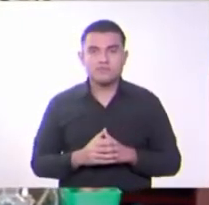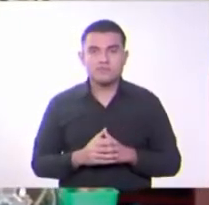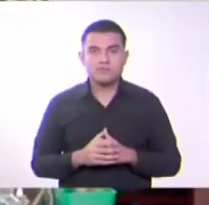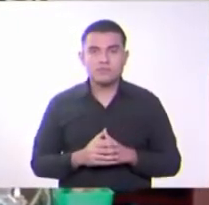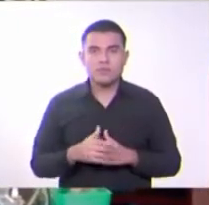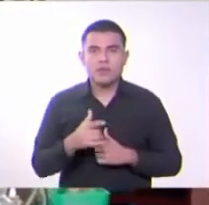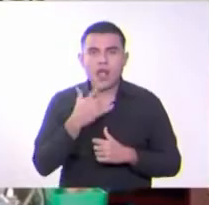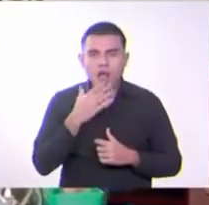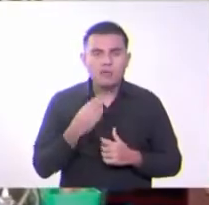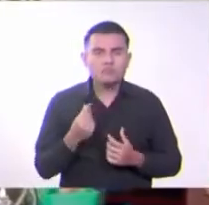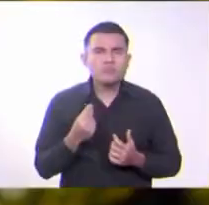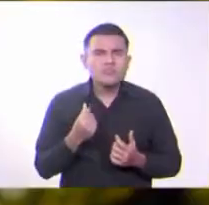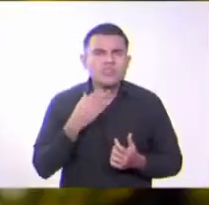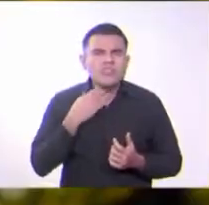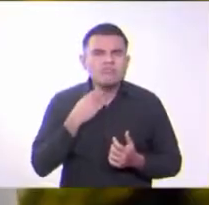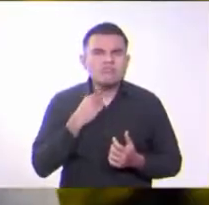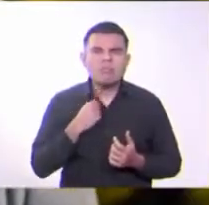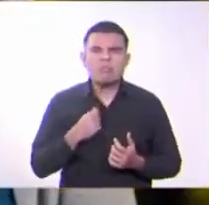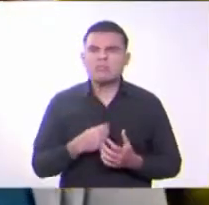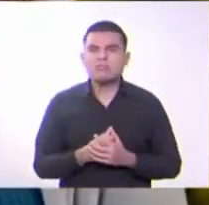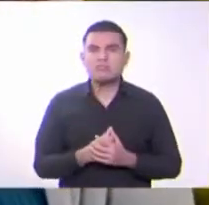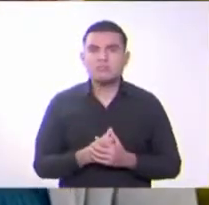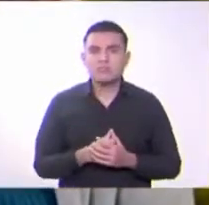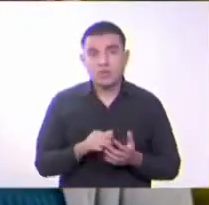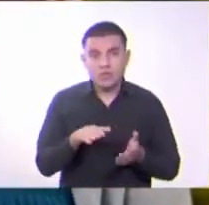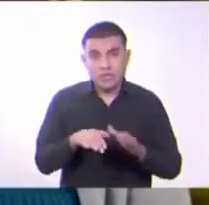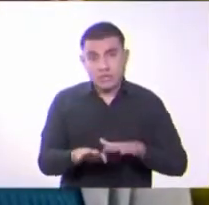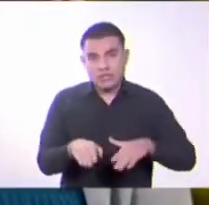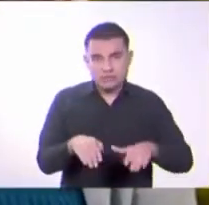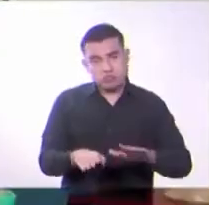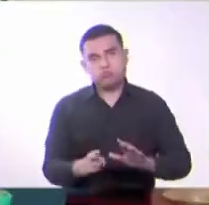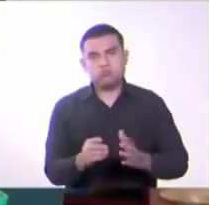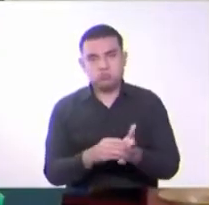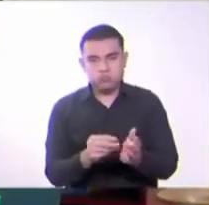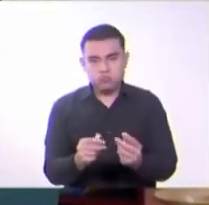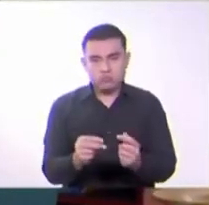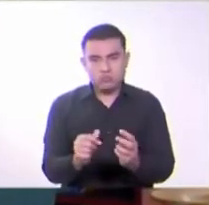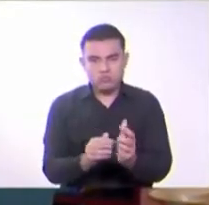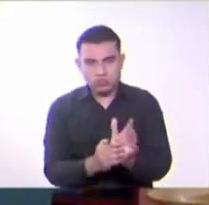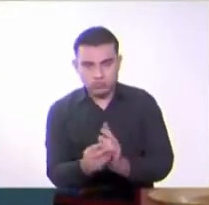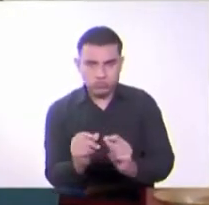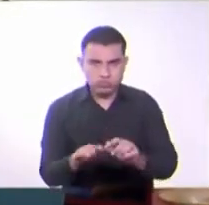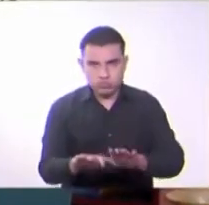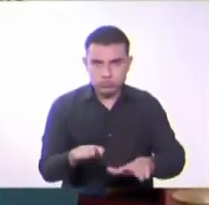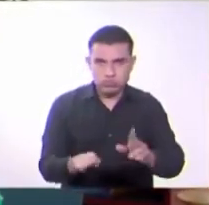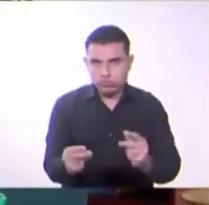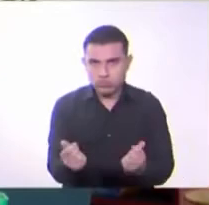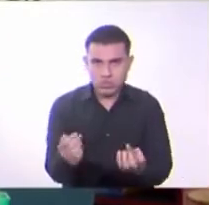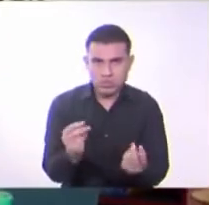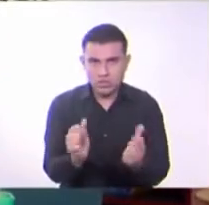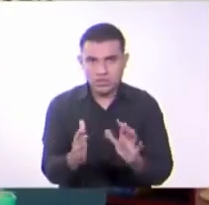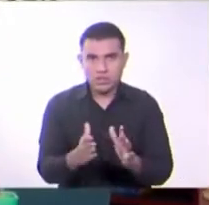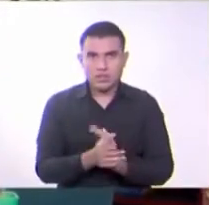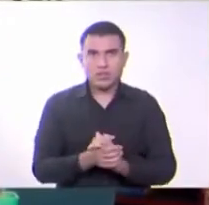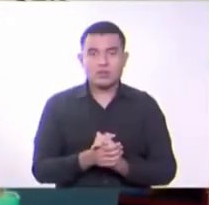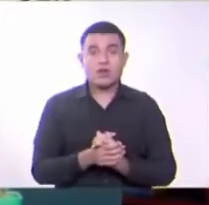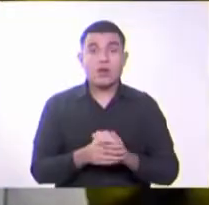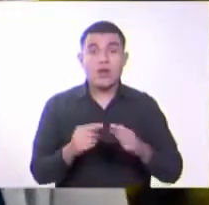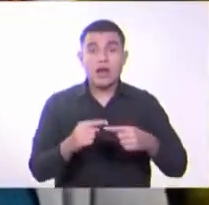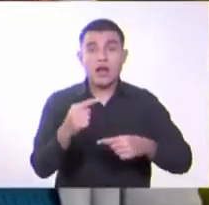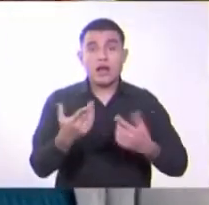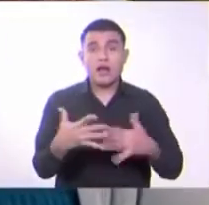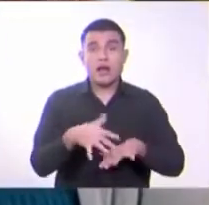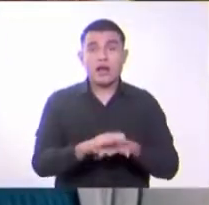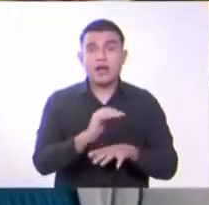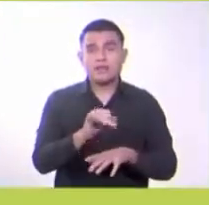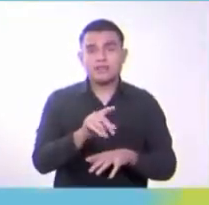sabor amargo, son resbaladizas al tacto, reaccionan con los ácidos y